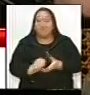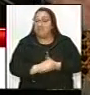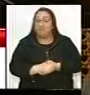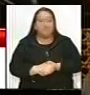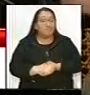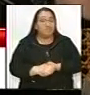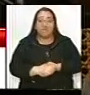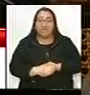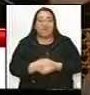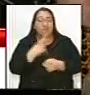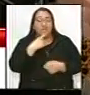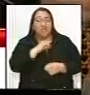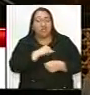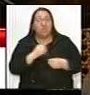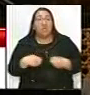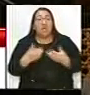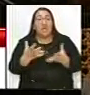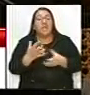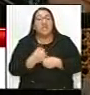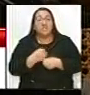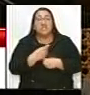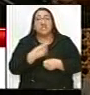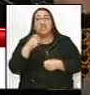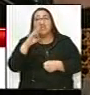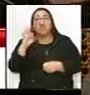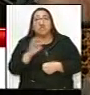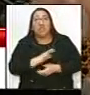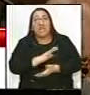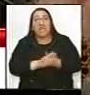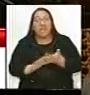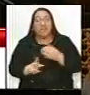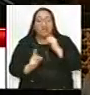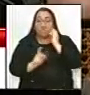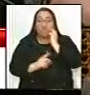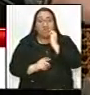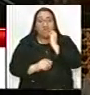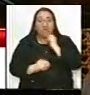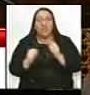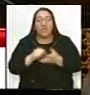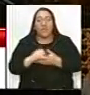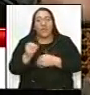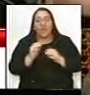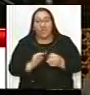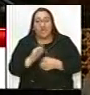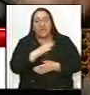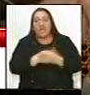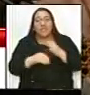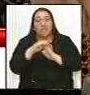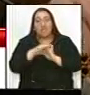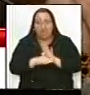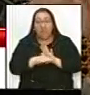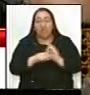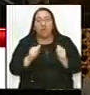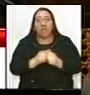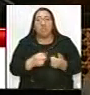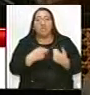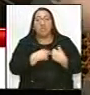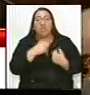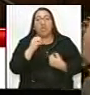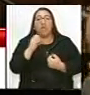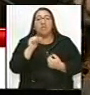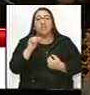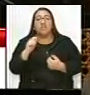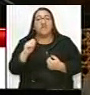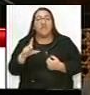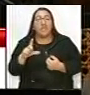las entidades públicas van a recibir 100% gratis sino que va haber un costo menor regulado por osiptel pero